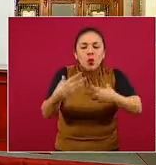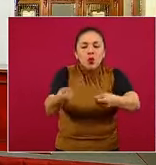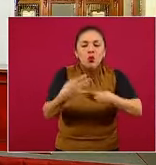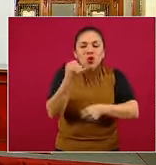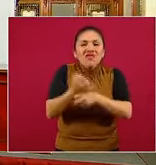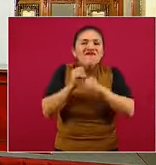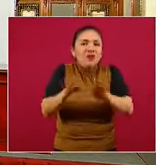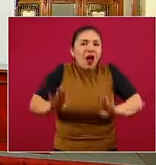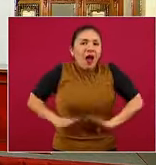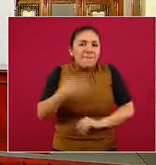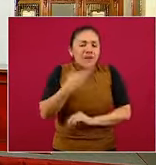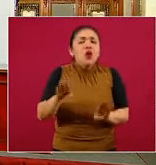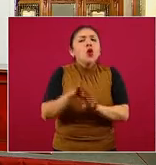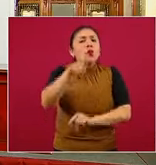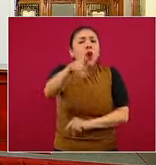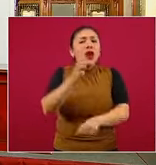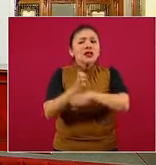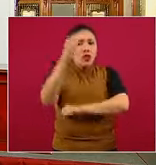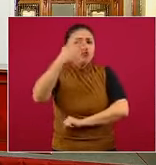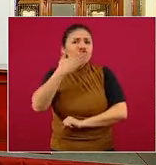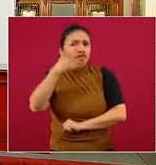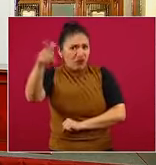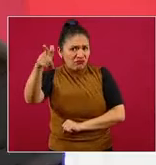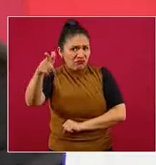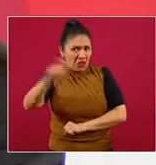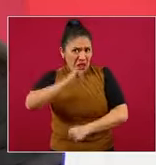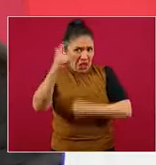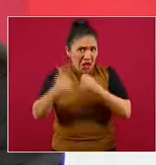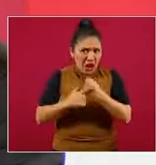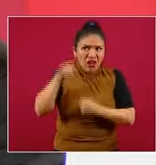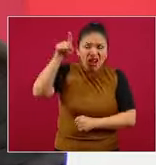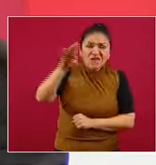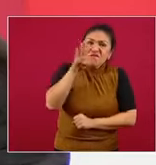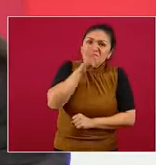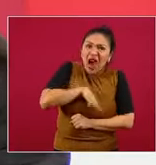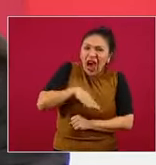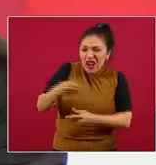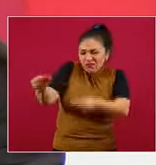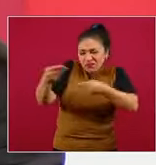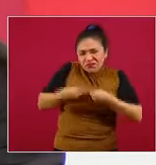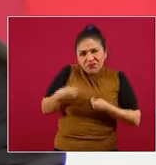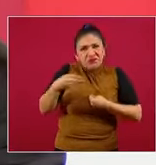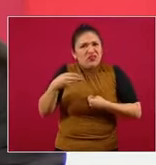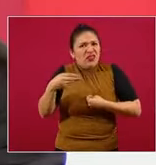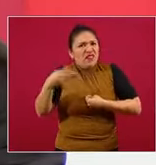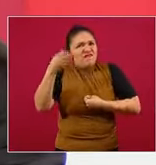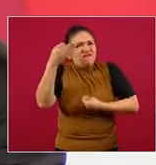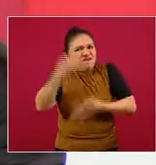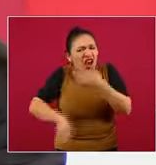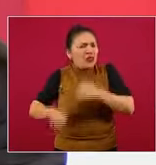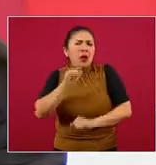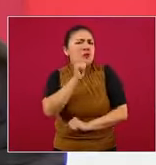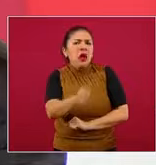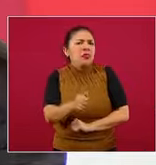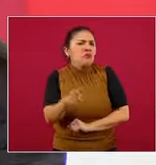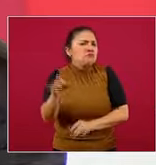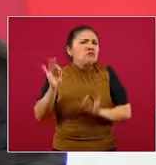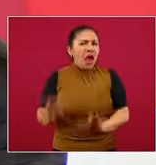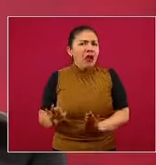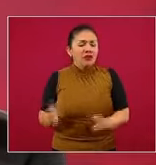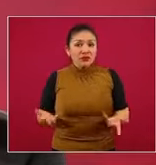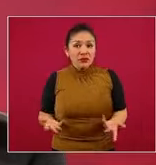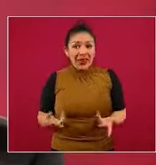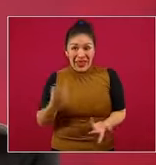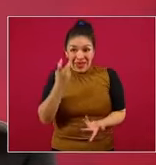adecuada, que es el caso de Sonora. No tenemos ninguna queja respecto a la eficiencia con la que transmiten la información.